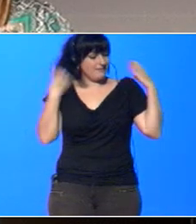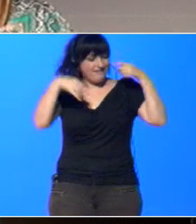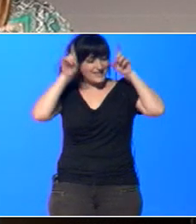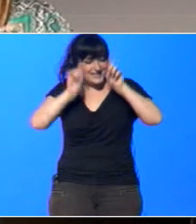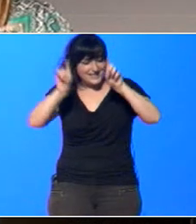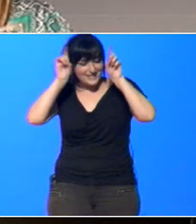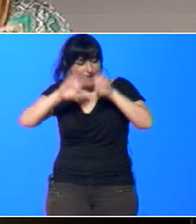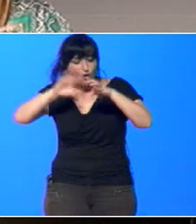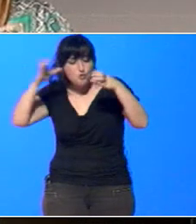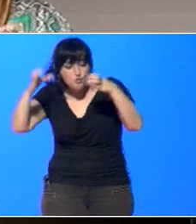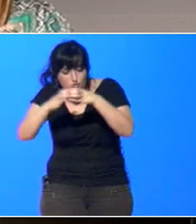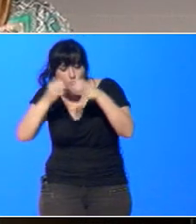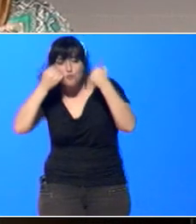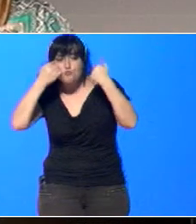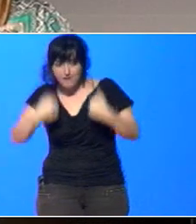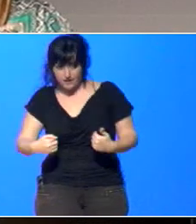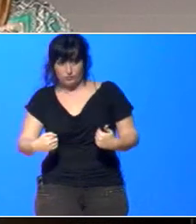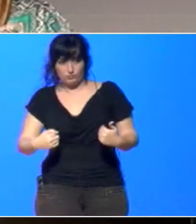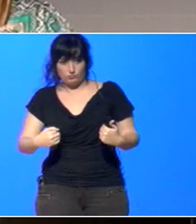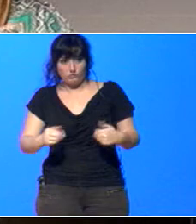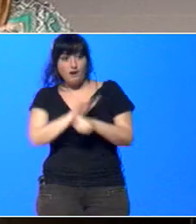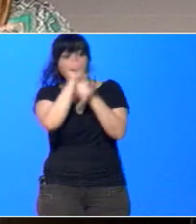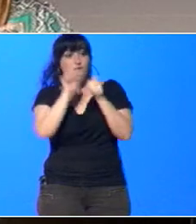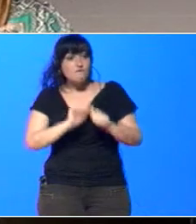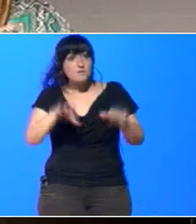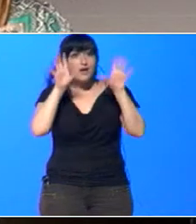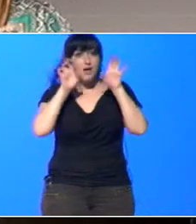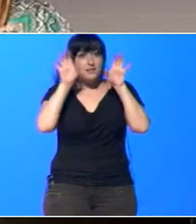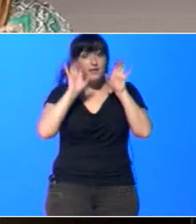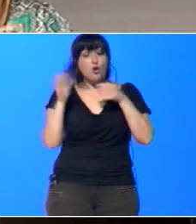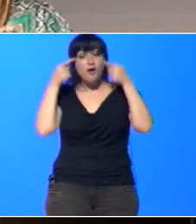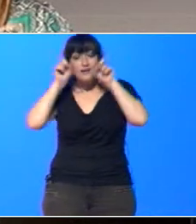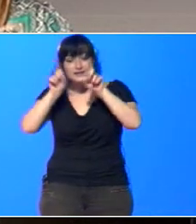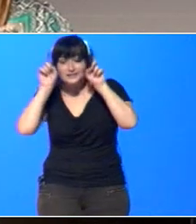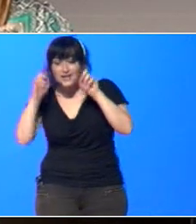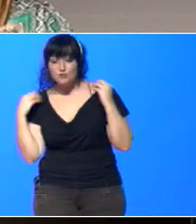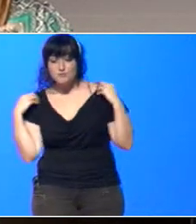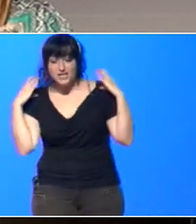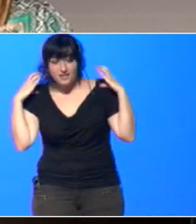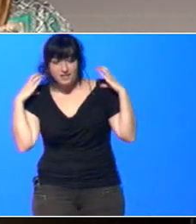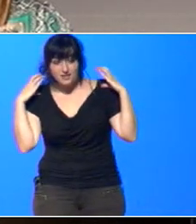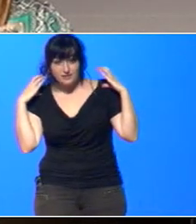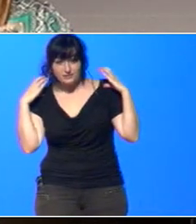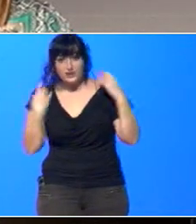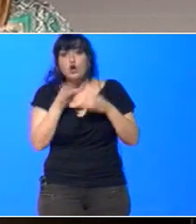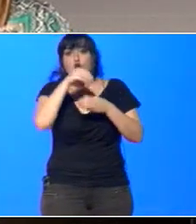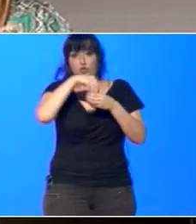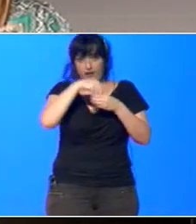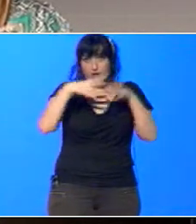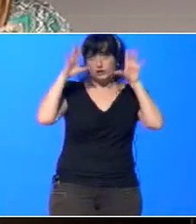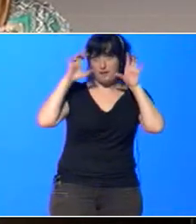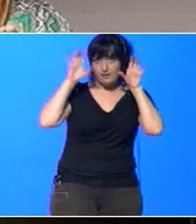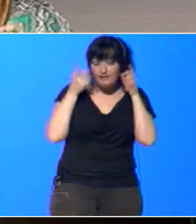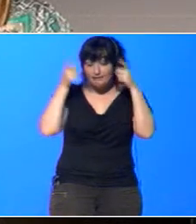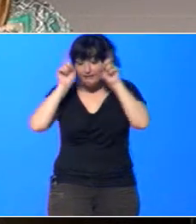humano. Que la manera de aprender y de enseñar competencias y de aprender y enseñar contenidos es el